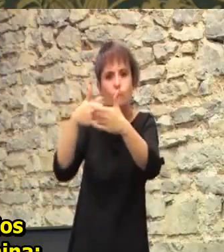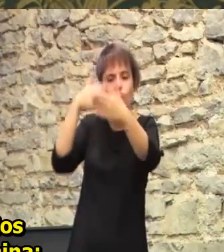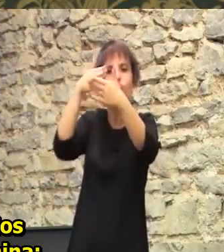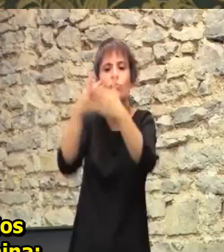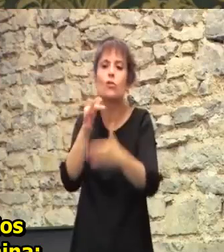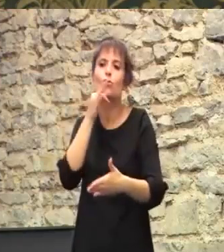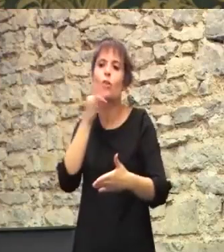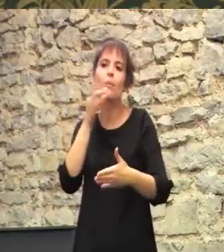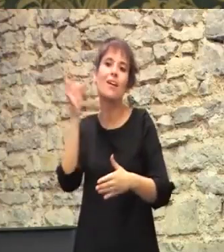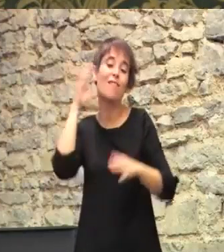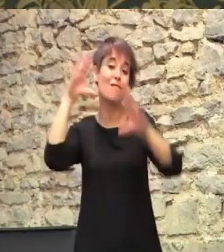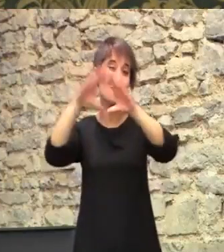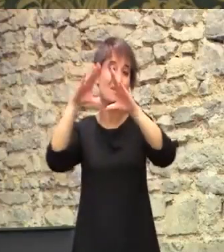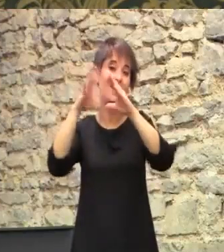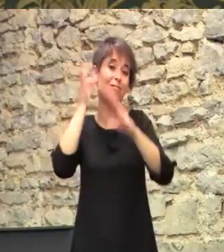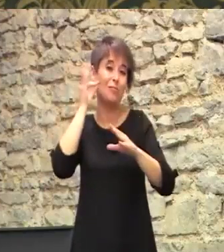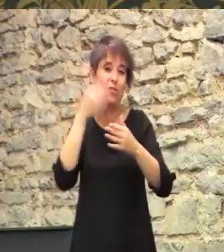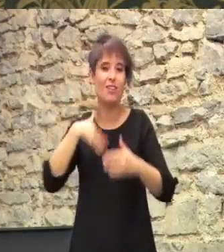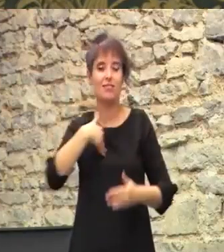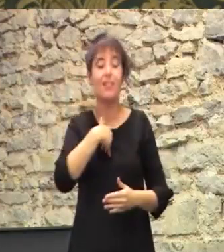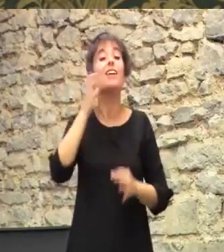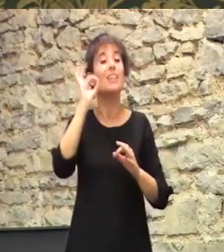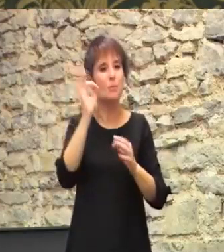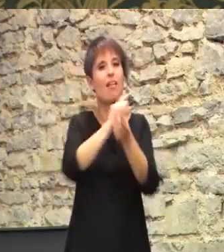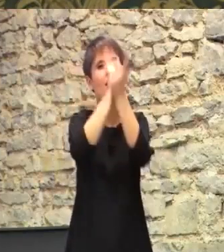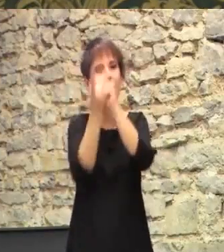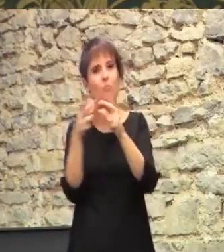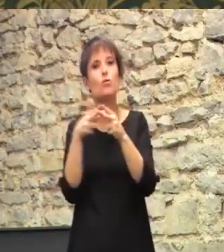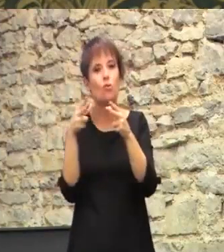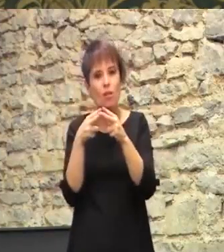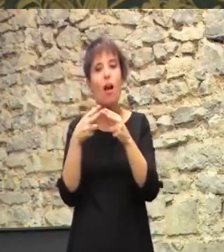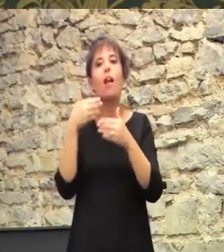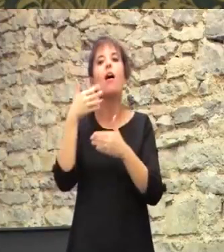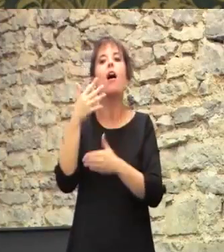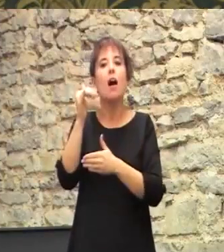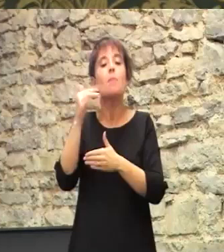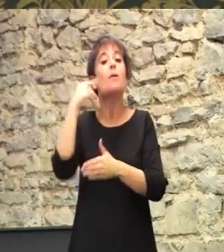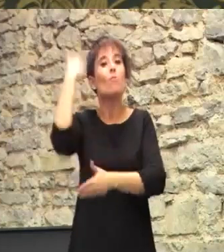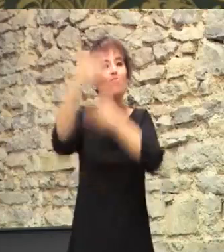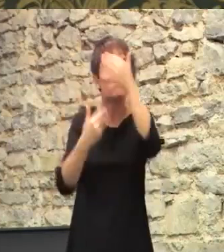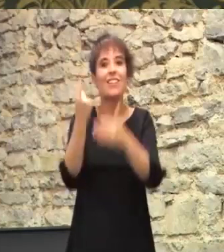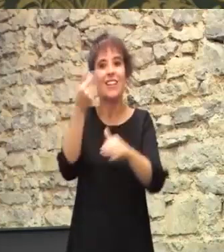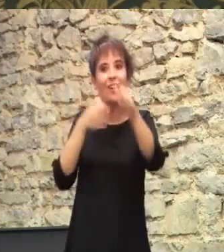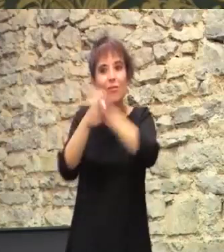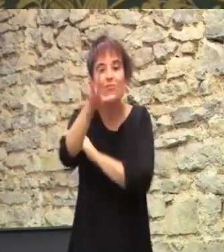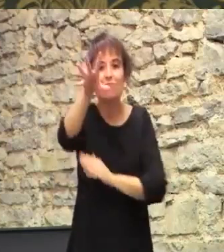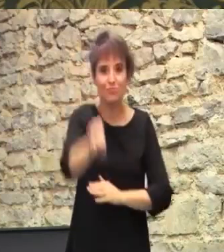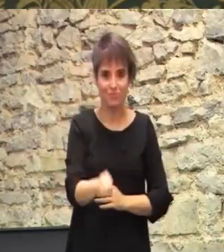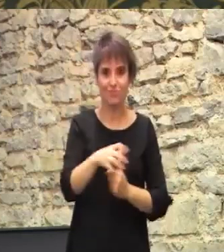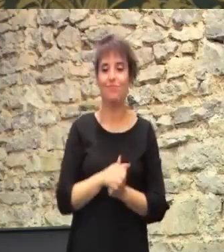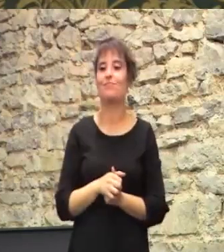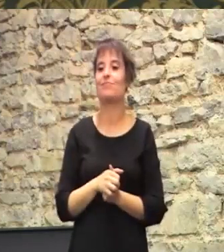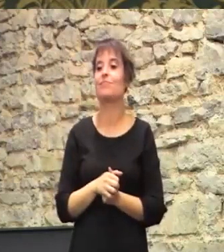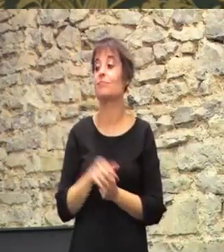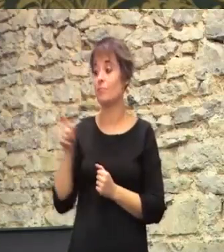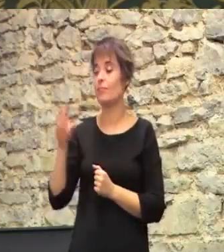subjetividad femenina a pesar de los cambios sociales que han favorecido el acceso de las mujeres al dinero clara va a